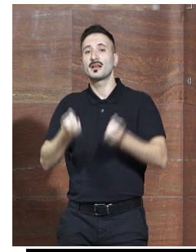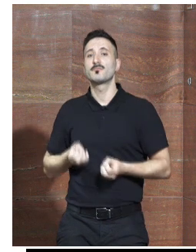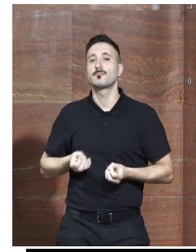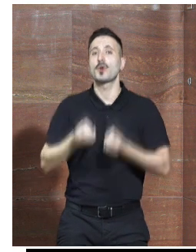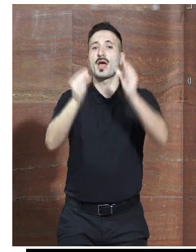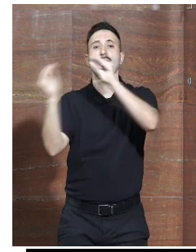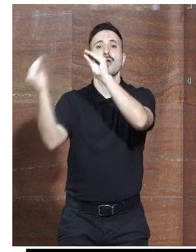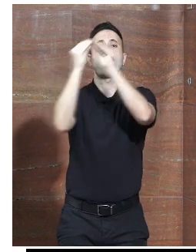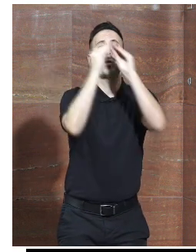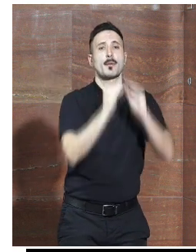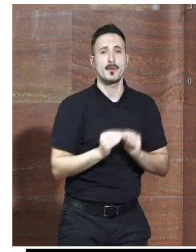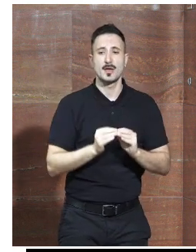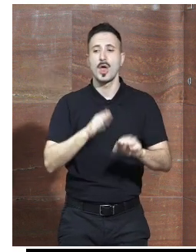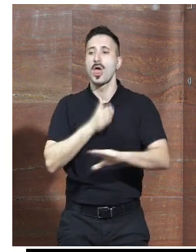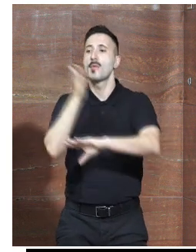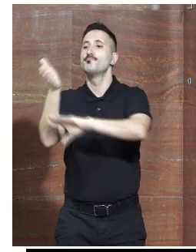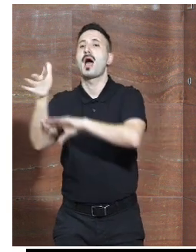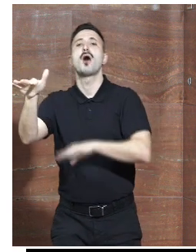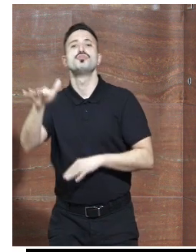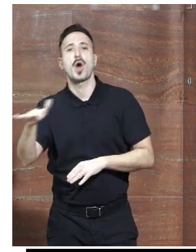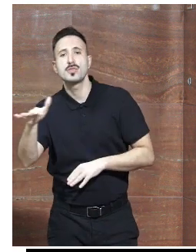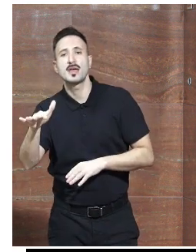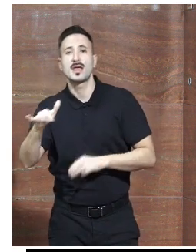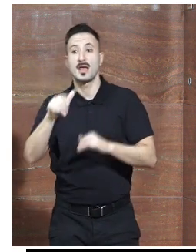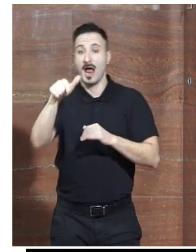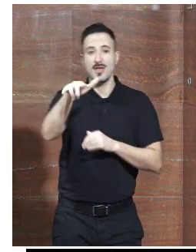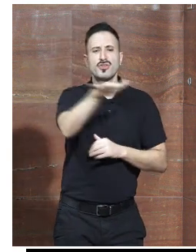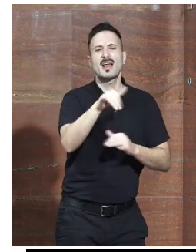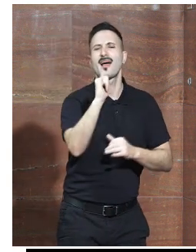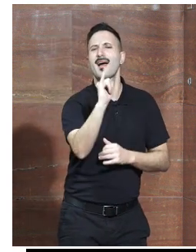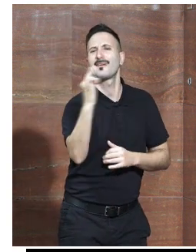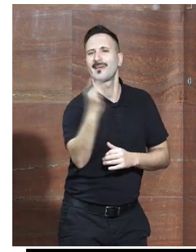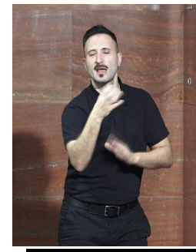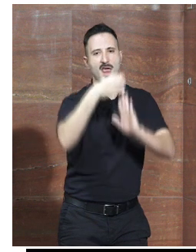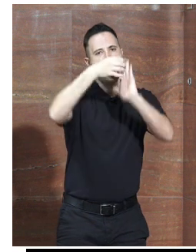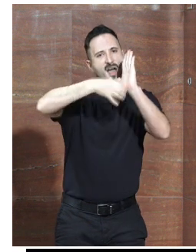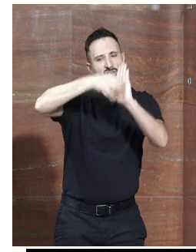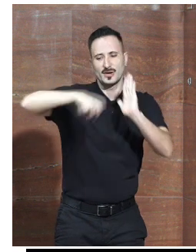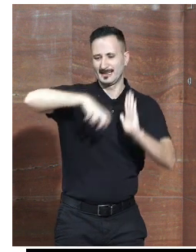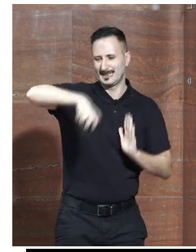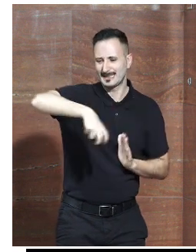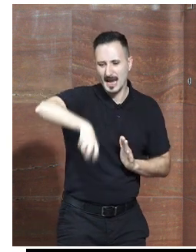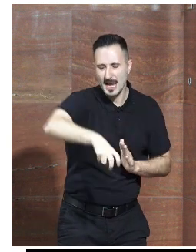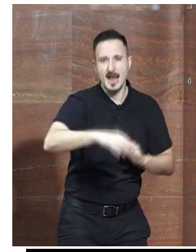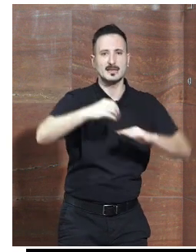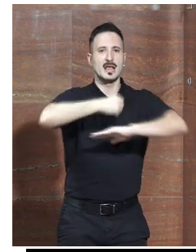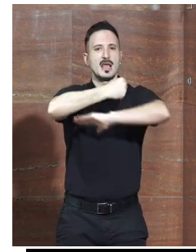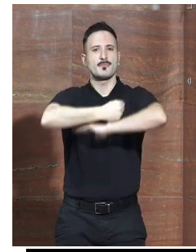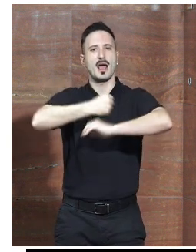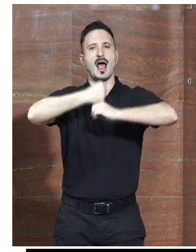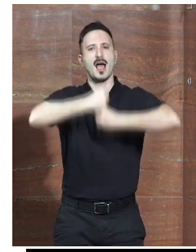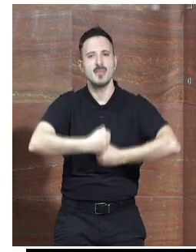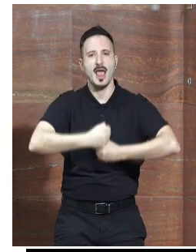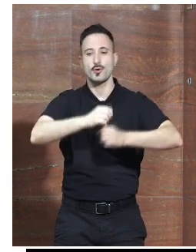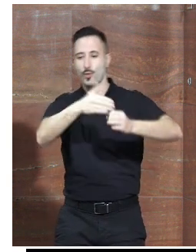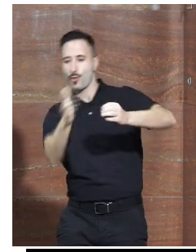exactamente lo mismo, hacia dónde tenemos que ir, qué encontramos en un sitio, si son los ascensores, si son las escaleras, si es el andén, si el andén es en